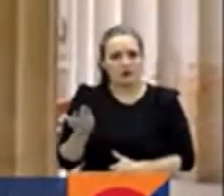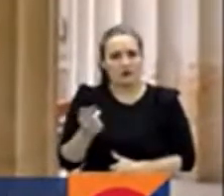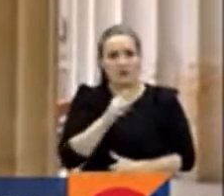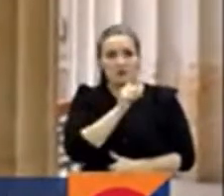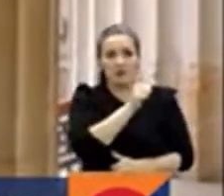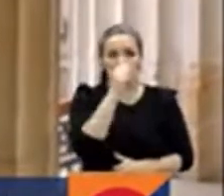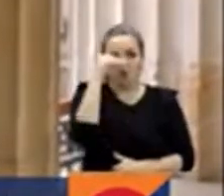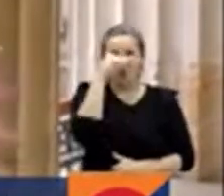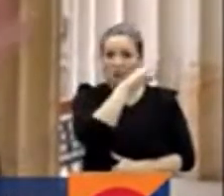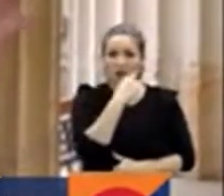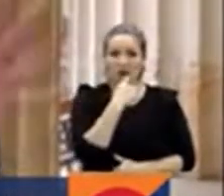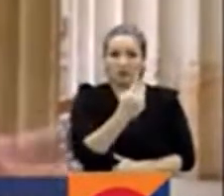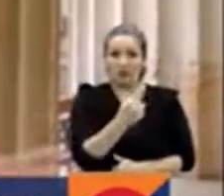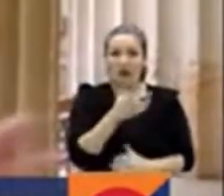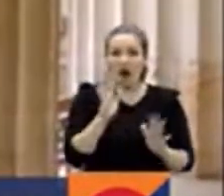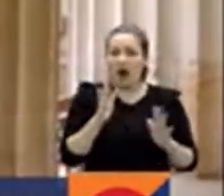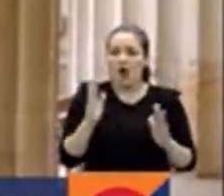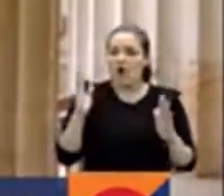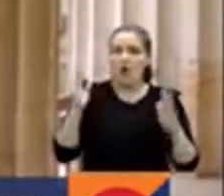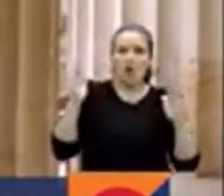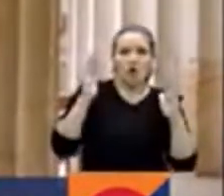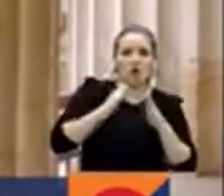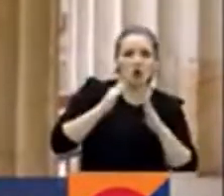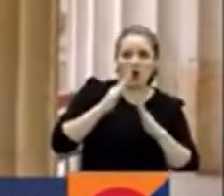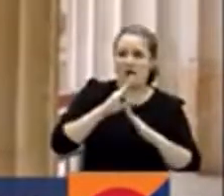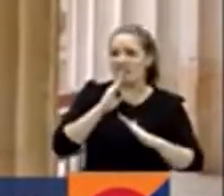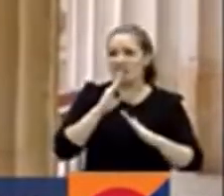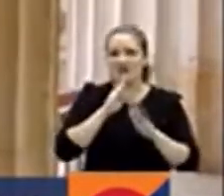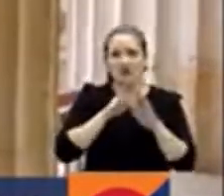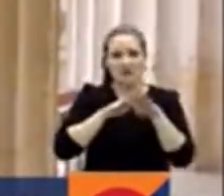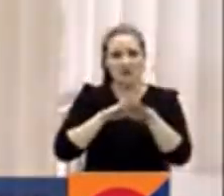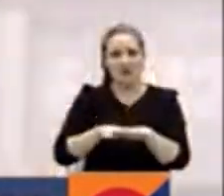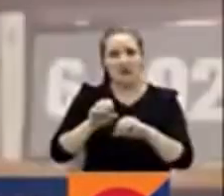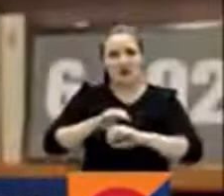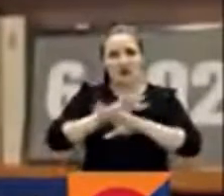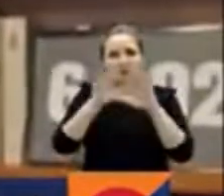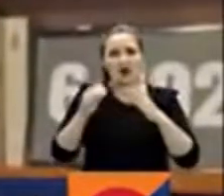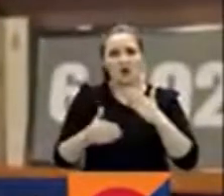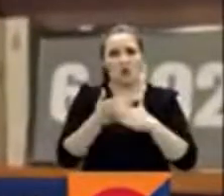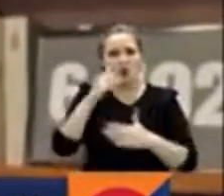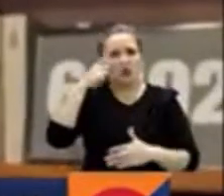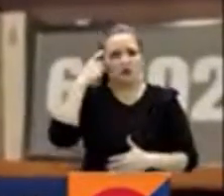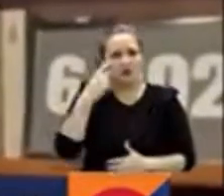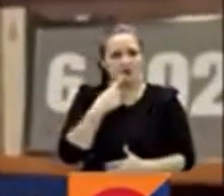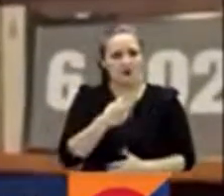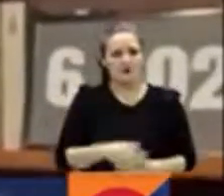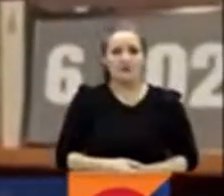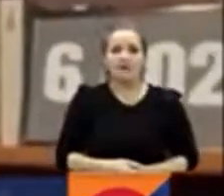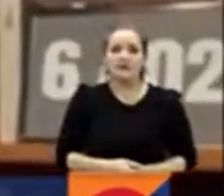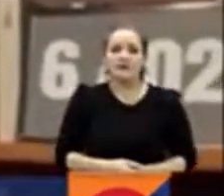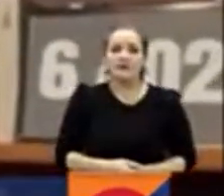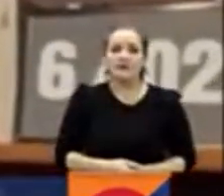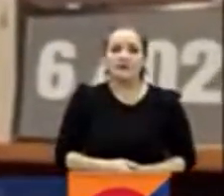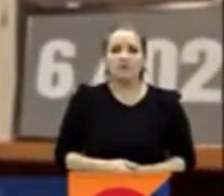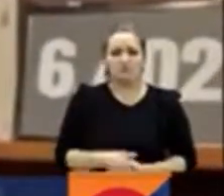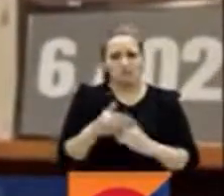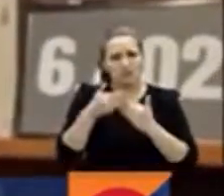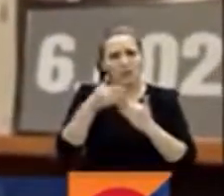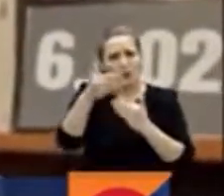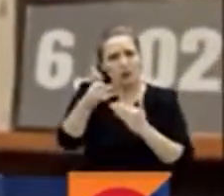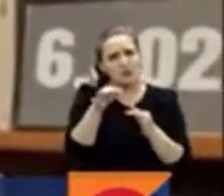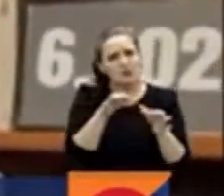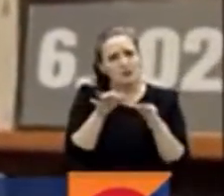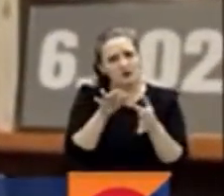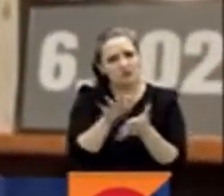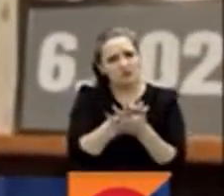que eso se debía a que no había una representación clara del nuevo gobierno. Y oportunamente se darán las